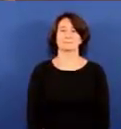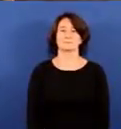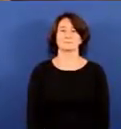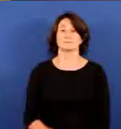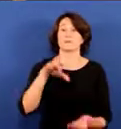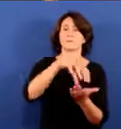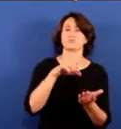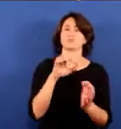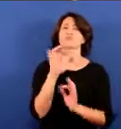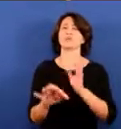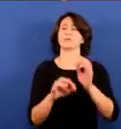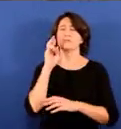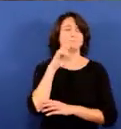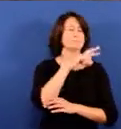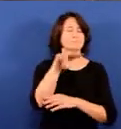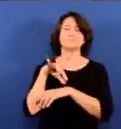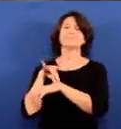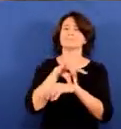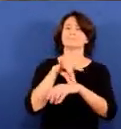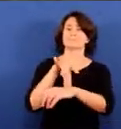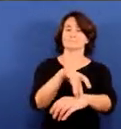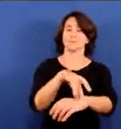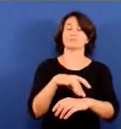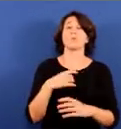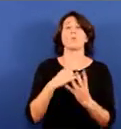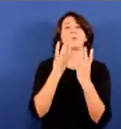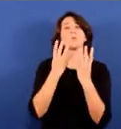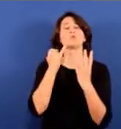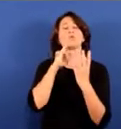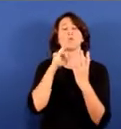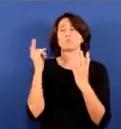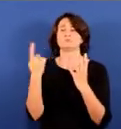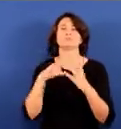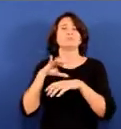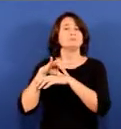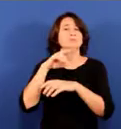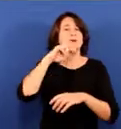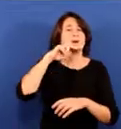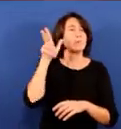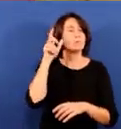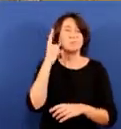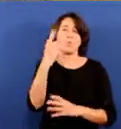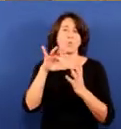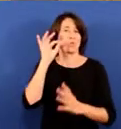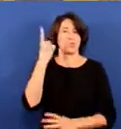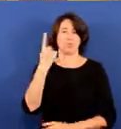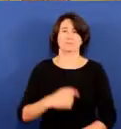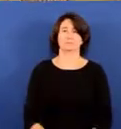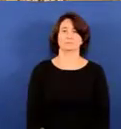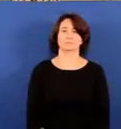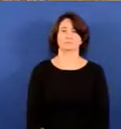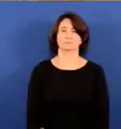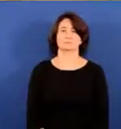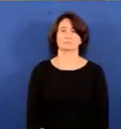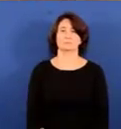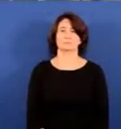interpretación se puede conocer mediante una visita guiada en euskera, castellano, inglés o francés. Una de las salas, ambientada a semejanza